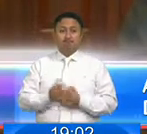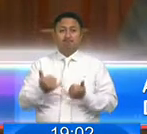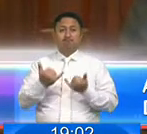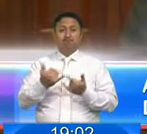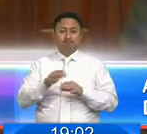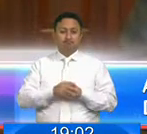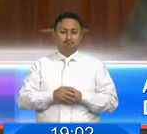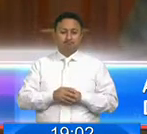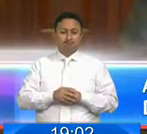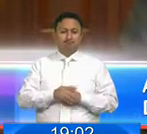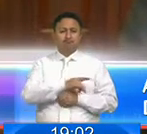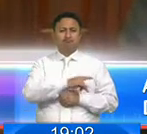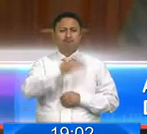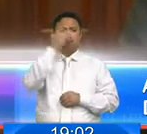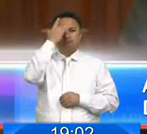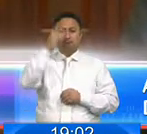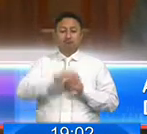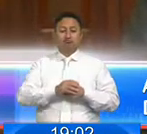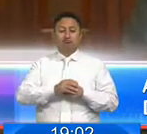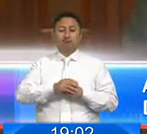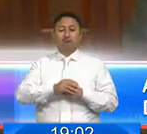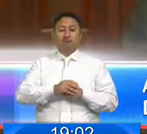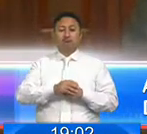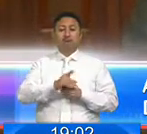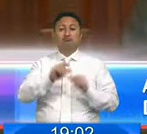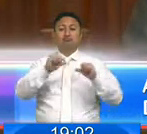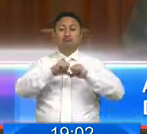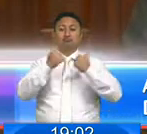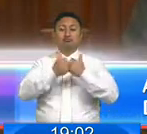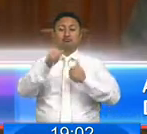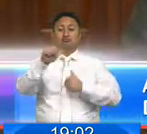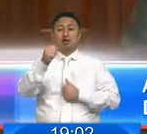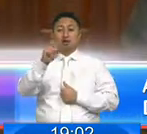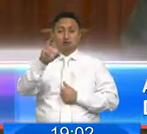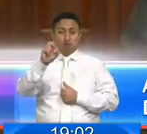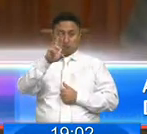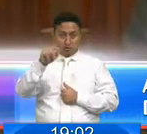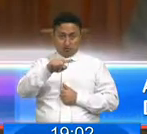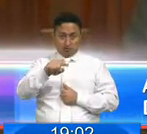que tuvo el legislador Eliseo Azuero en el Pleno de la Legislatura.